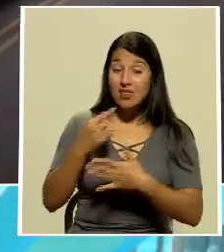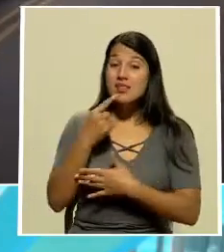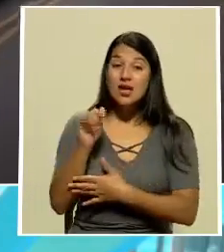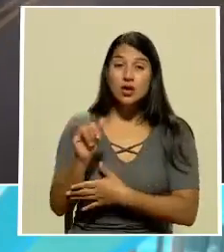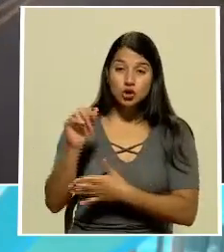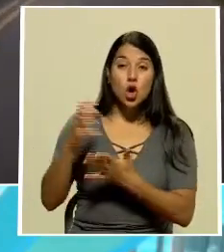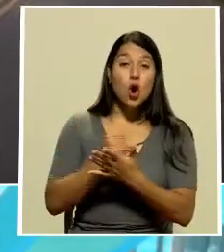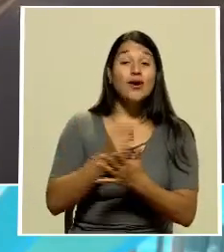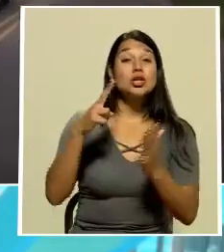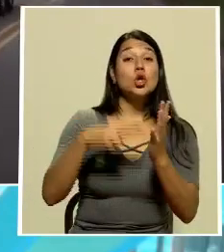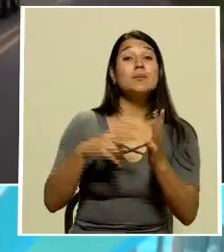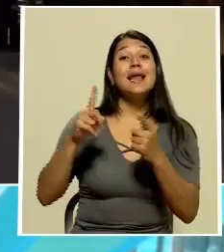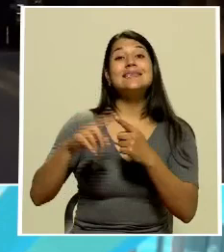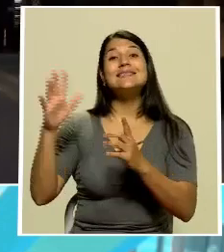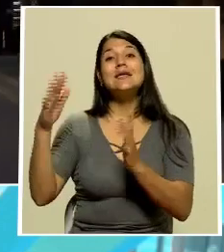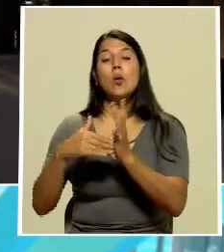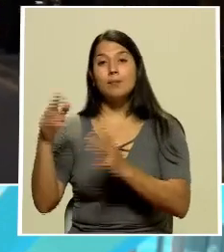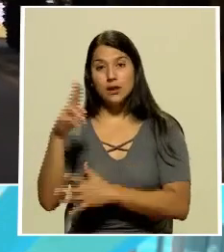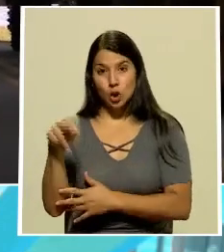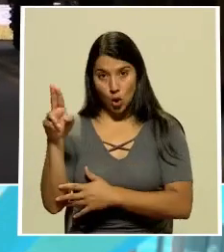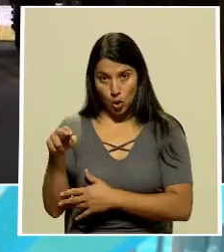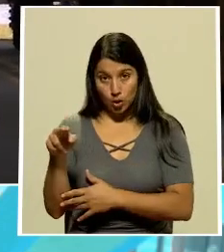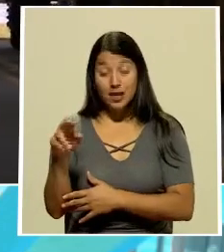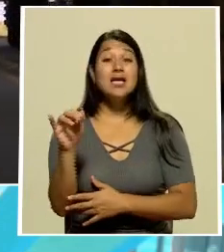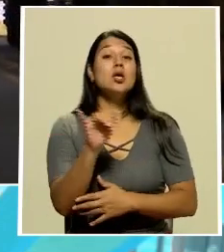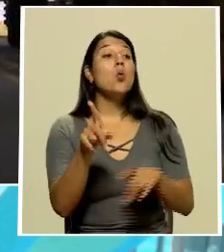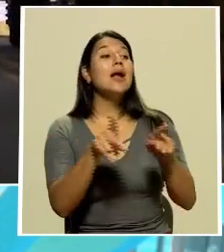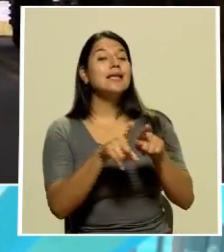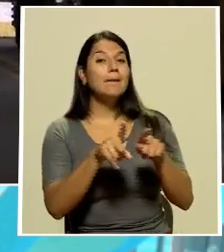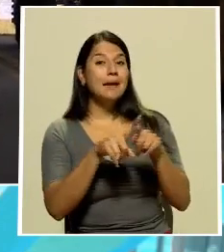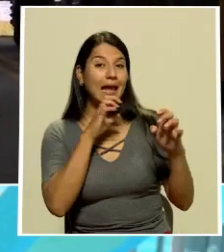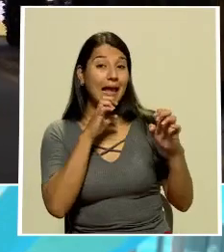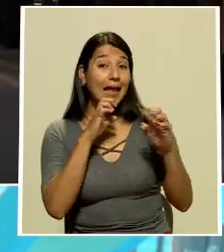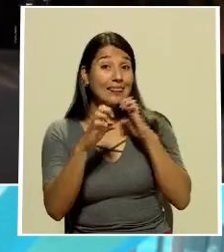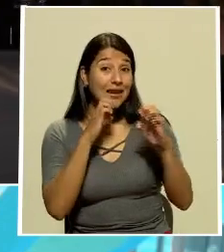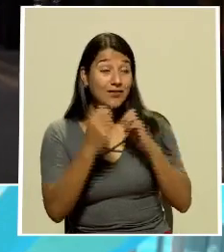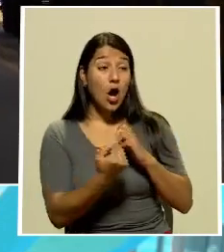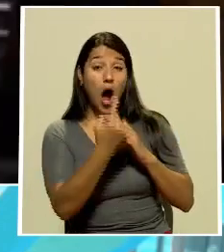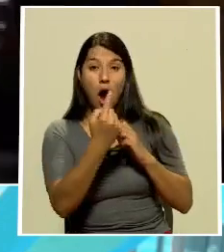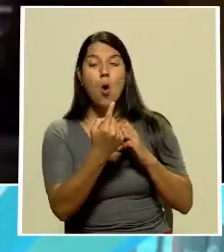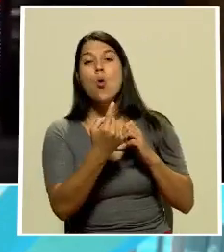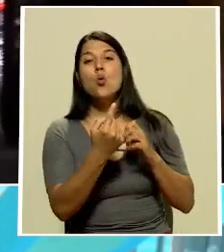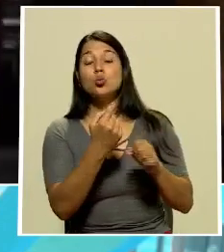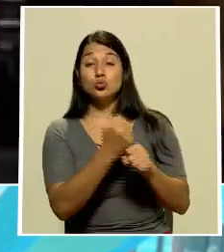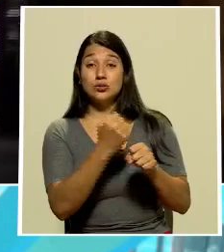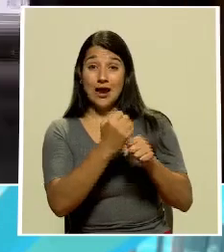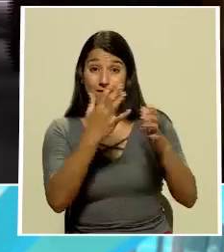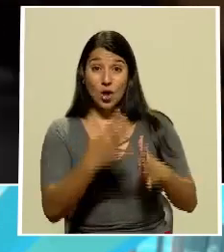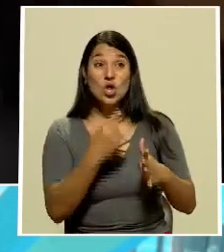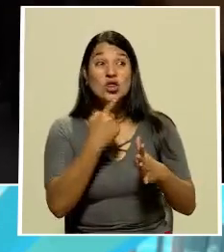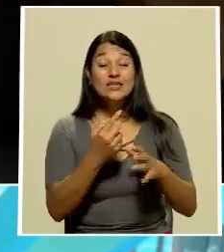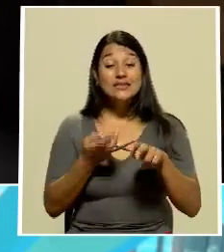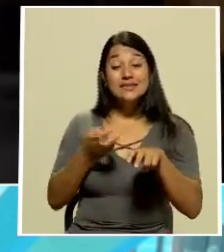cobrando entre 2.000 y 5.000 colones, como también entrevistamos a un tour operador, quien nos decía que había recogido a un